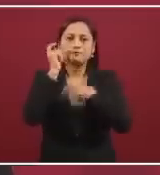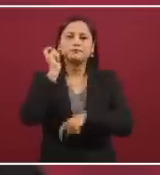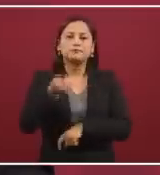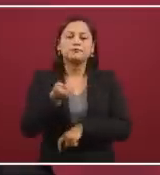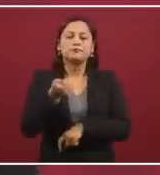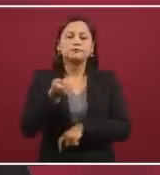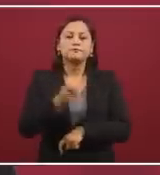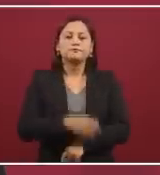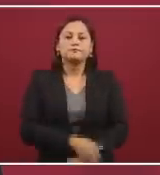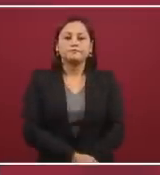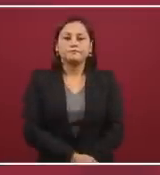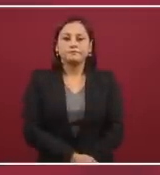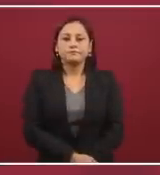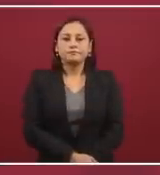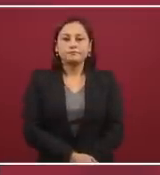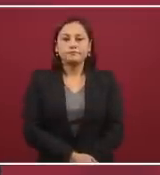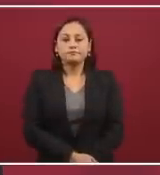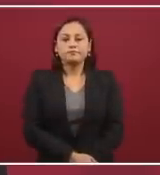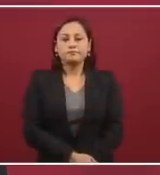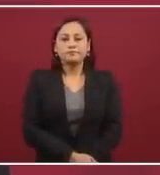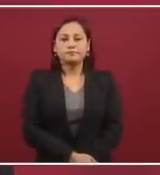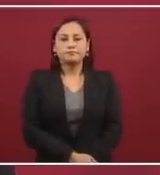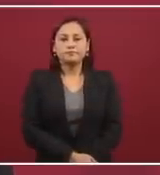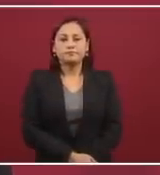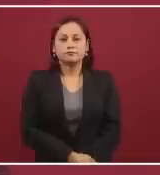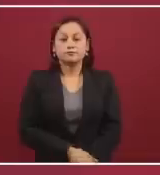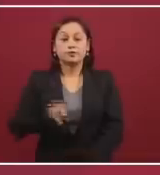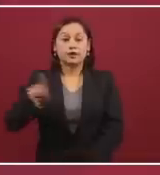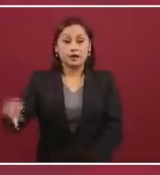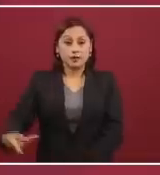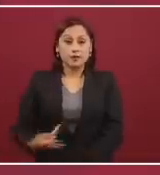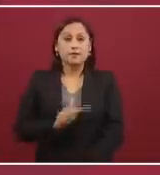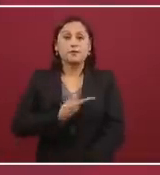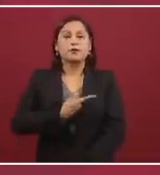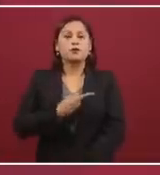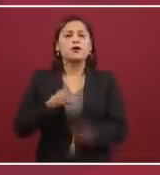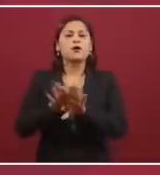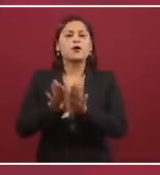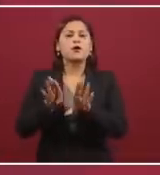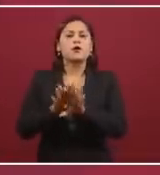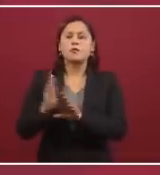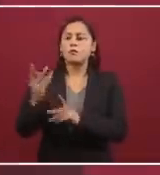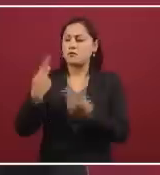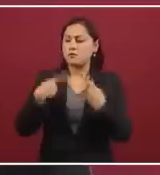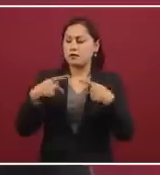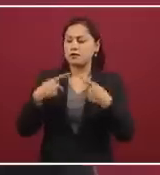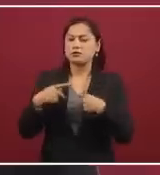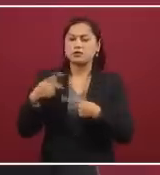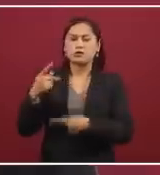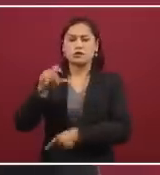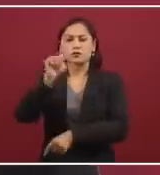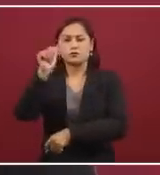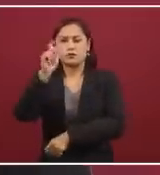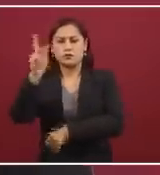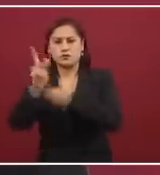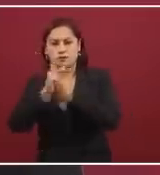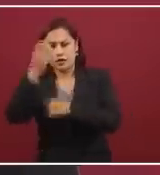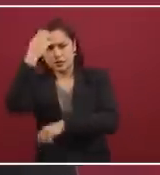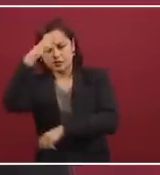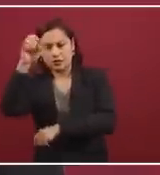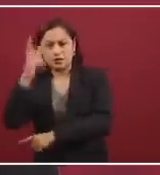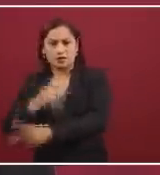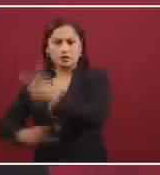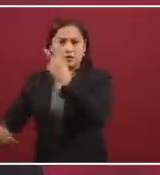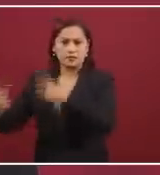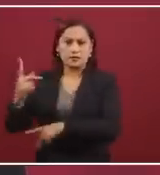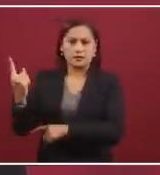a la pregunta sobre el trato a migrantes la mayoría de la gente que